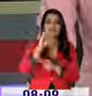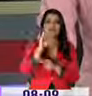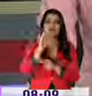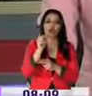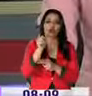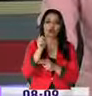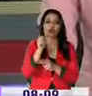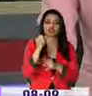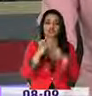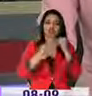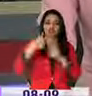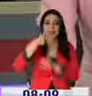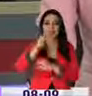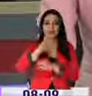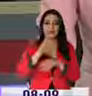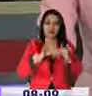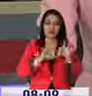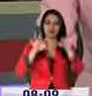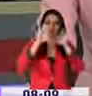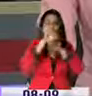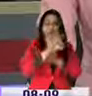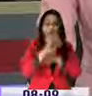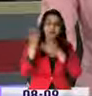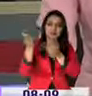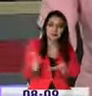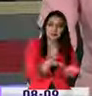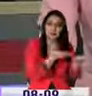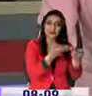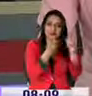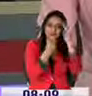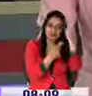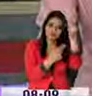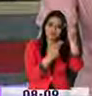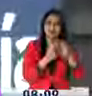Este cambio de mando se realizó durante una emotiva ceremonia. Veamos.